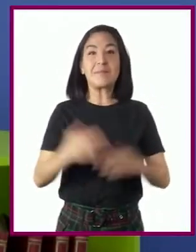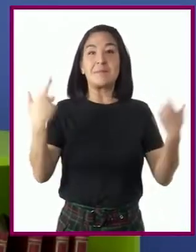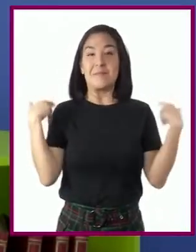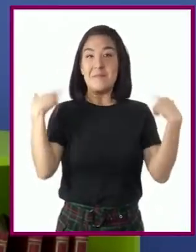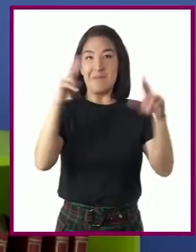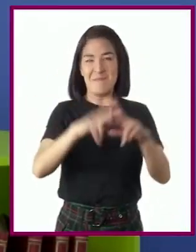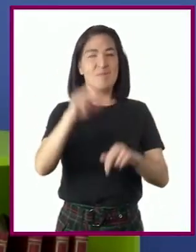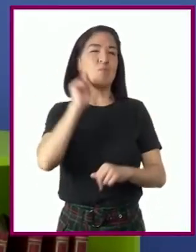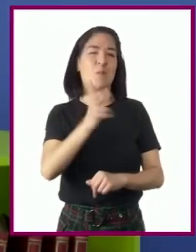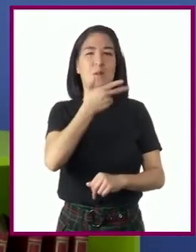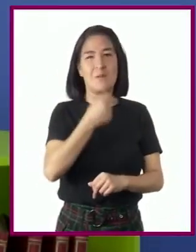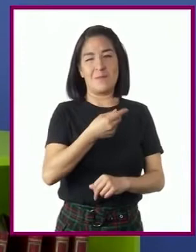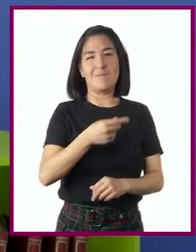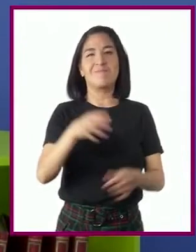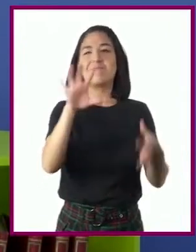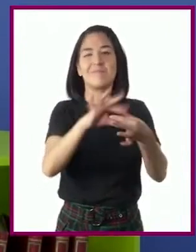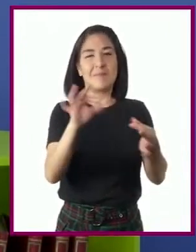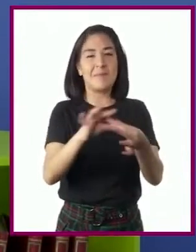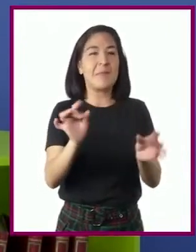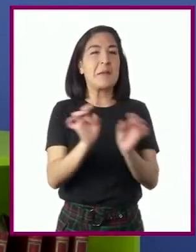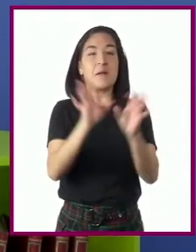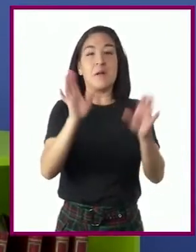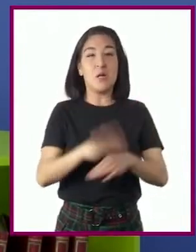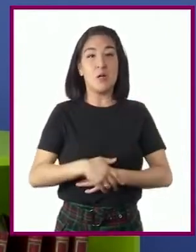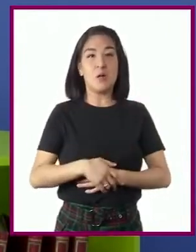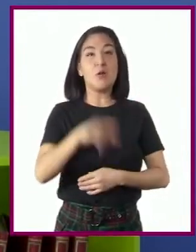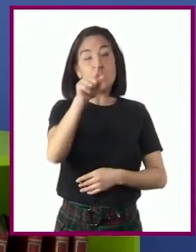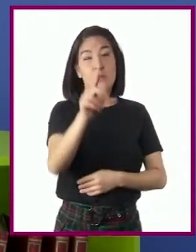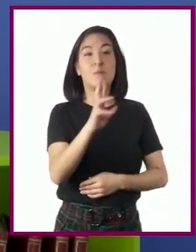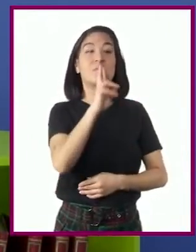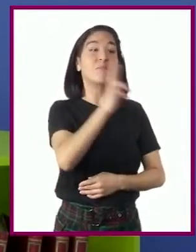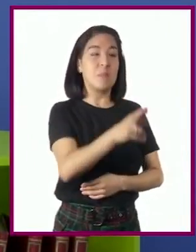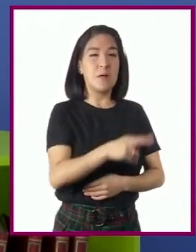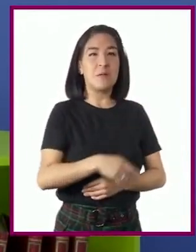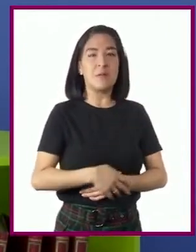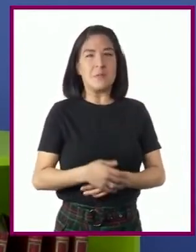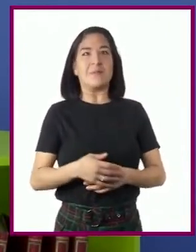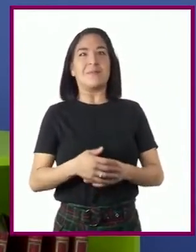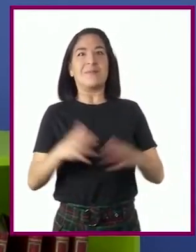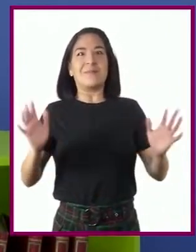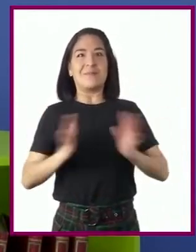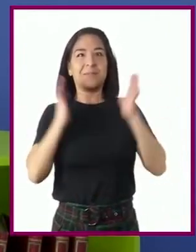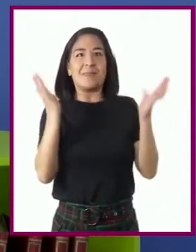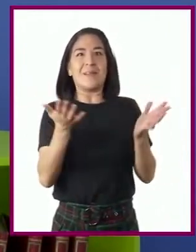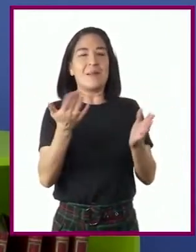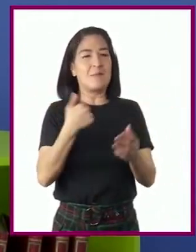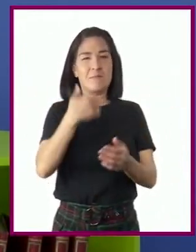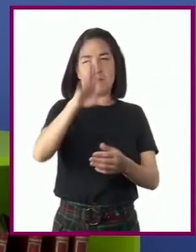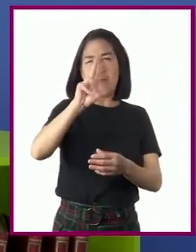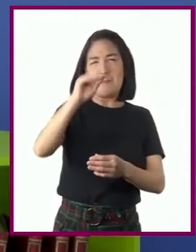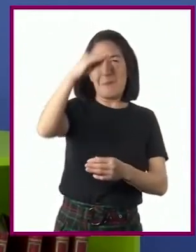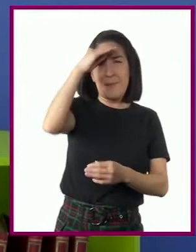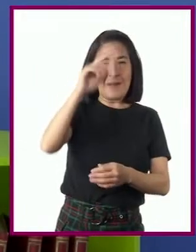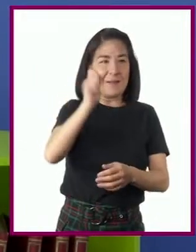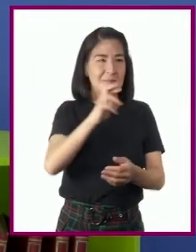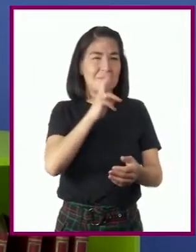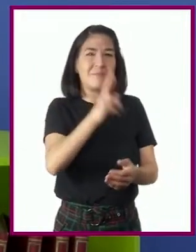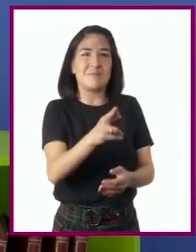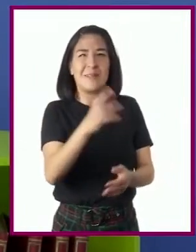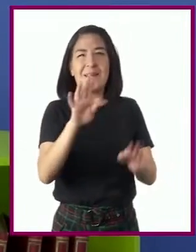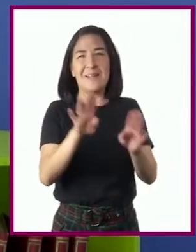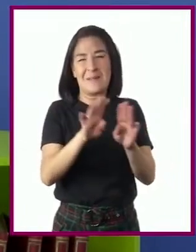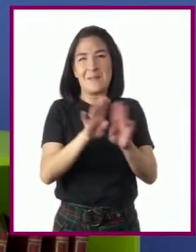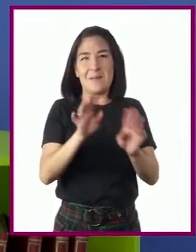su maestro les dice de manera inesperada, responde lo siguiente, tu cuerpo reacciona inmediatamente. Tal vez sientas un sobresalto